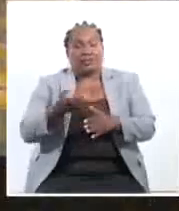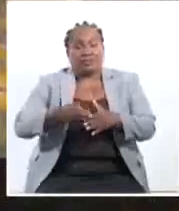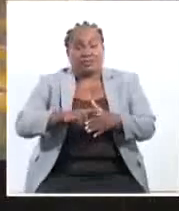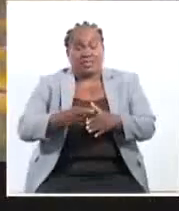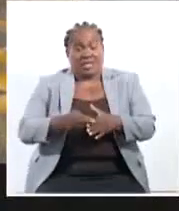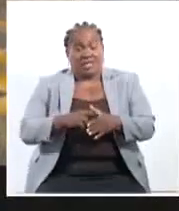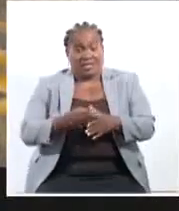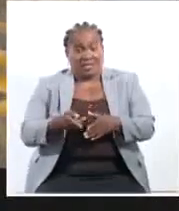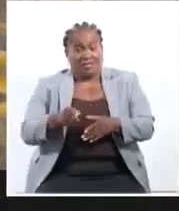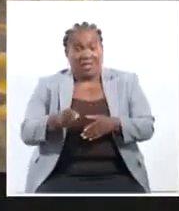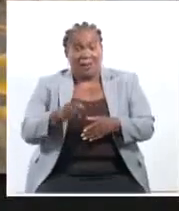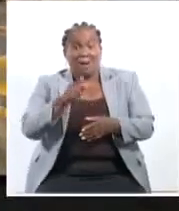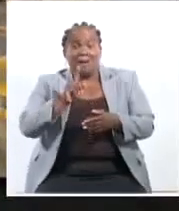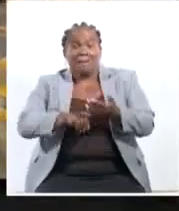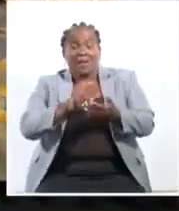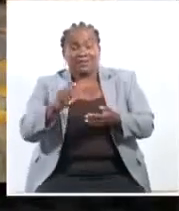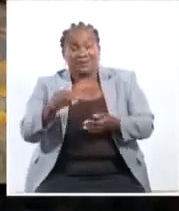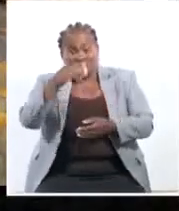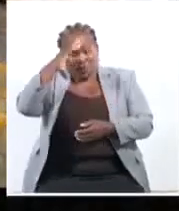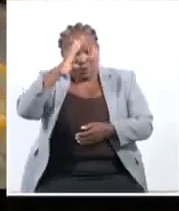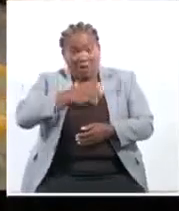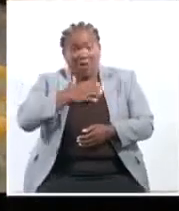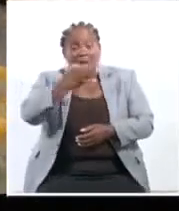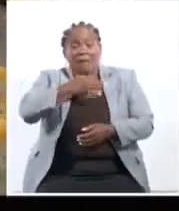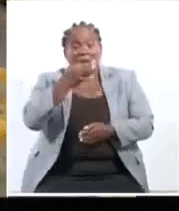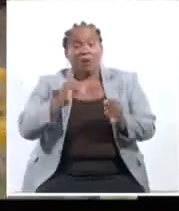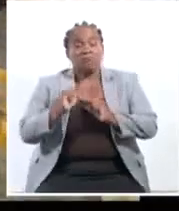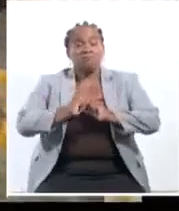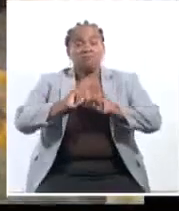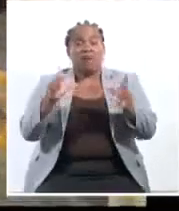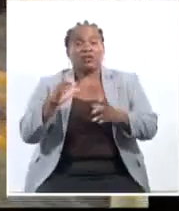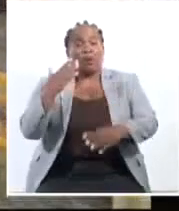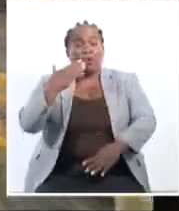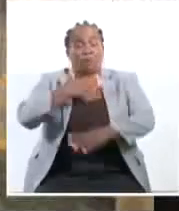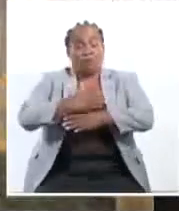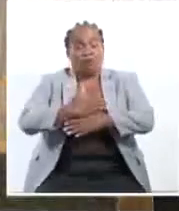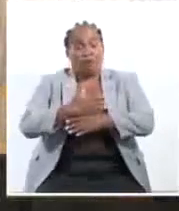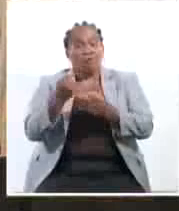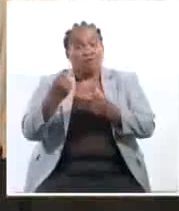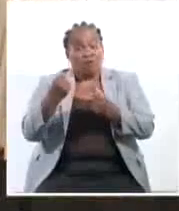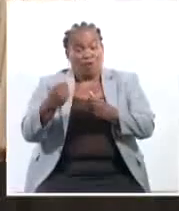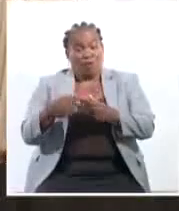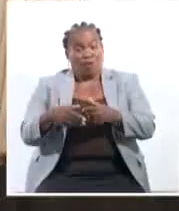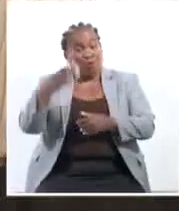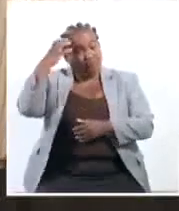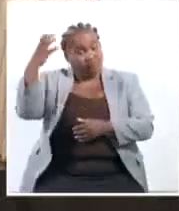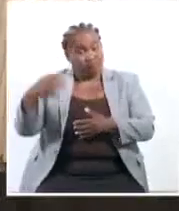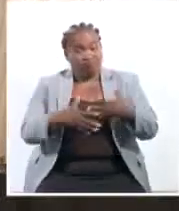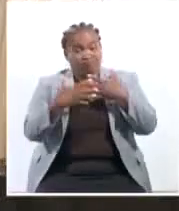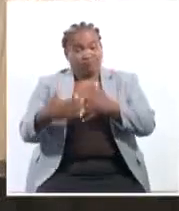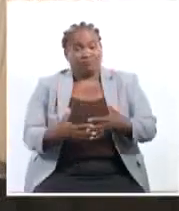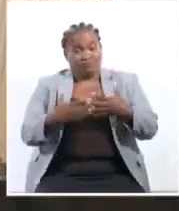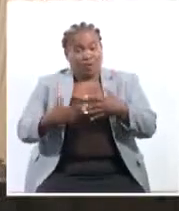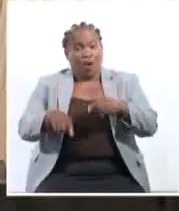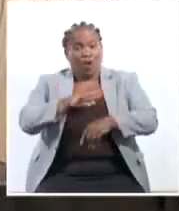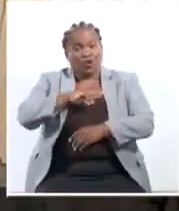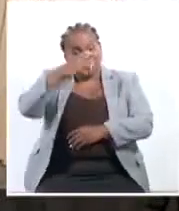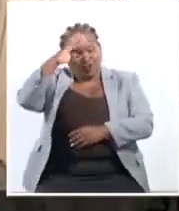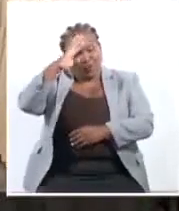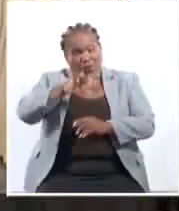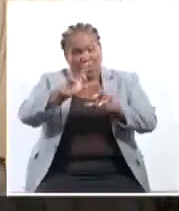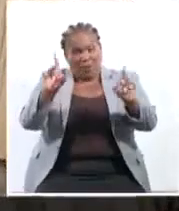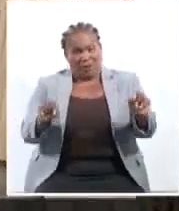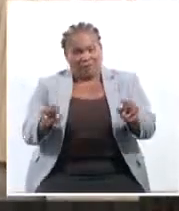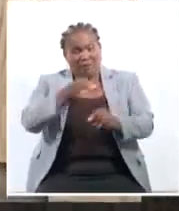partidista cubano también habló sobre el impacto del cerco económico del gobierno de los Estados Unidos contra la mayor de las antillas en